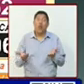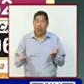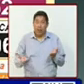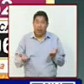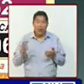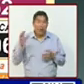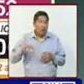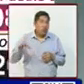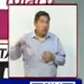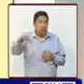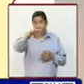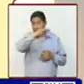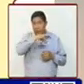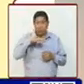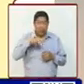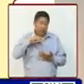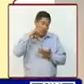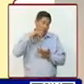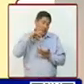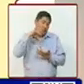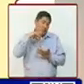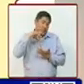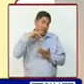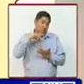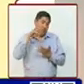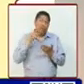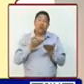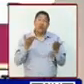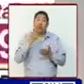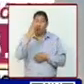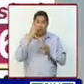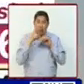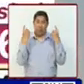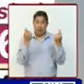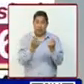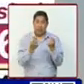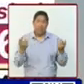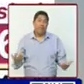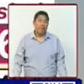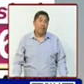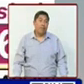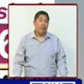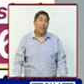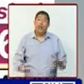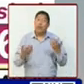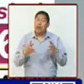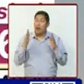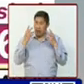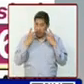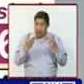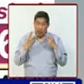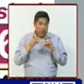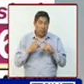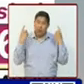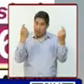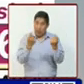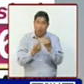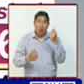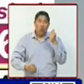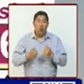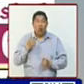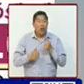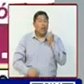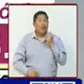activado nuestro GPS, se debe seleccionar un departamento. Una vez seleccionado el departamento,